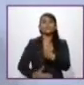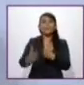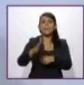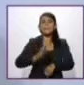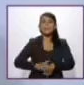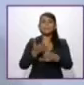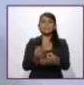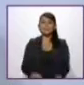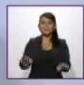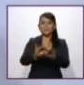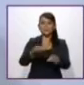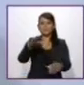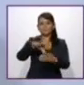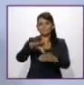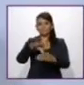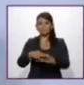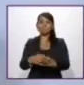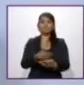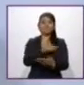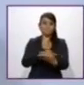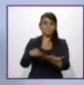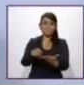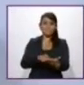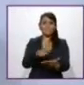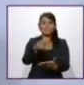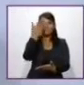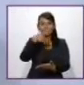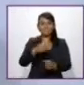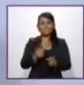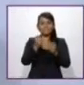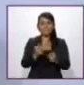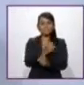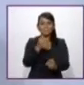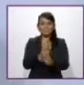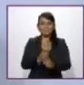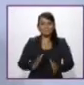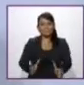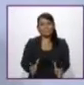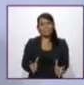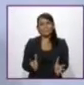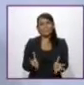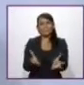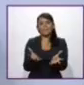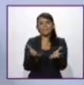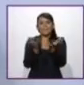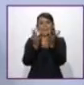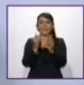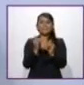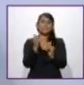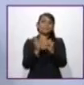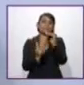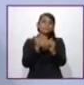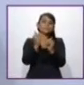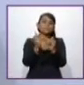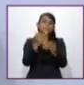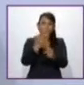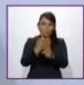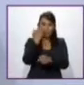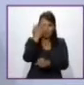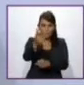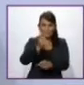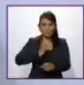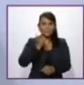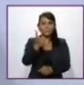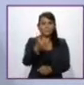proyecto del crecimiento económico, de la seguridad, de la ley y el orden, este es tu proyecto. Por eso te pido tu voto y tu apoyo este 6 de